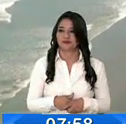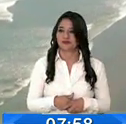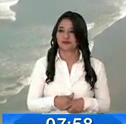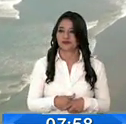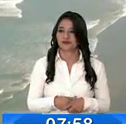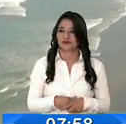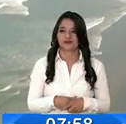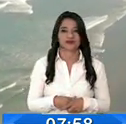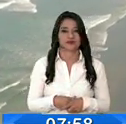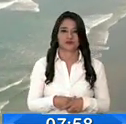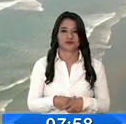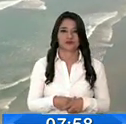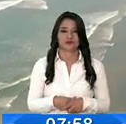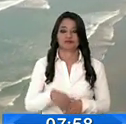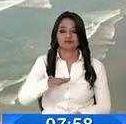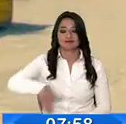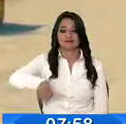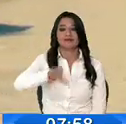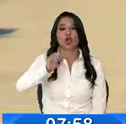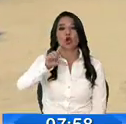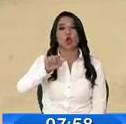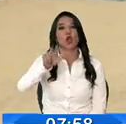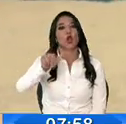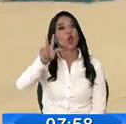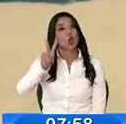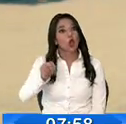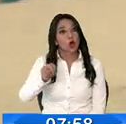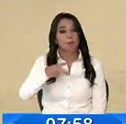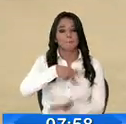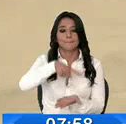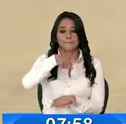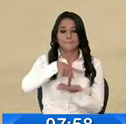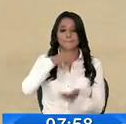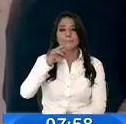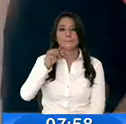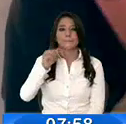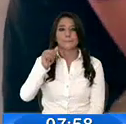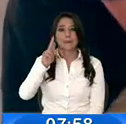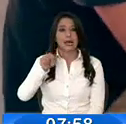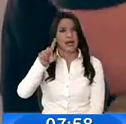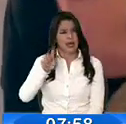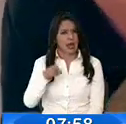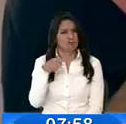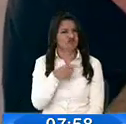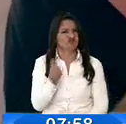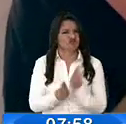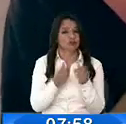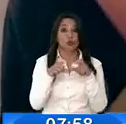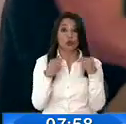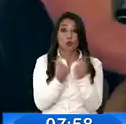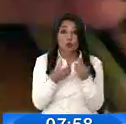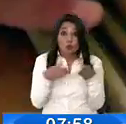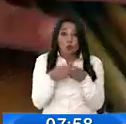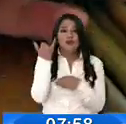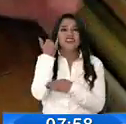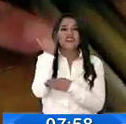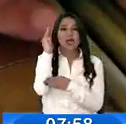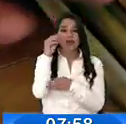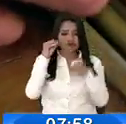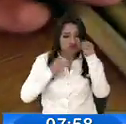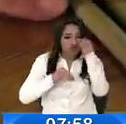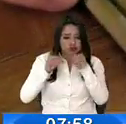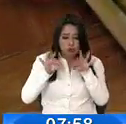en la comuna o long balneario perteneciente a la parroquia manglaralto un grupo de artesanos tomaron la iniciativa de elaborar